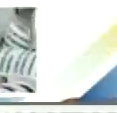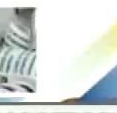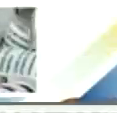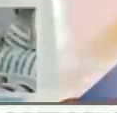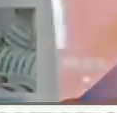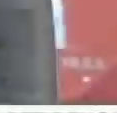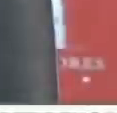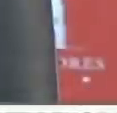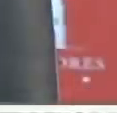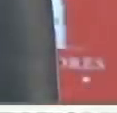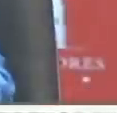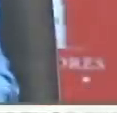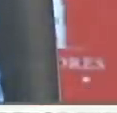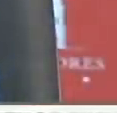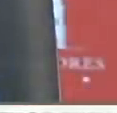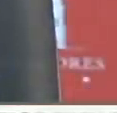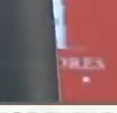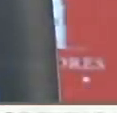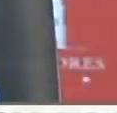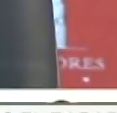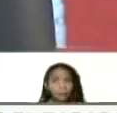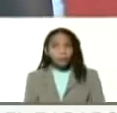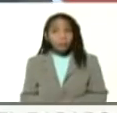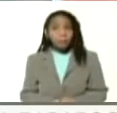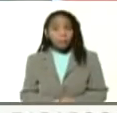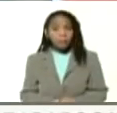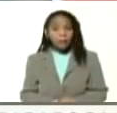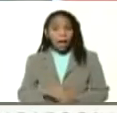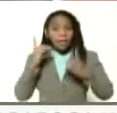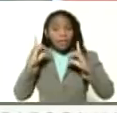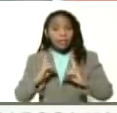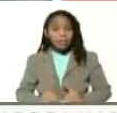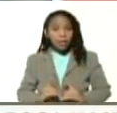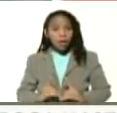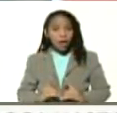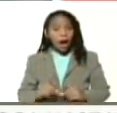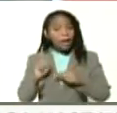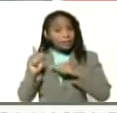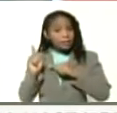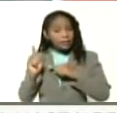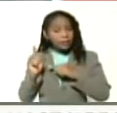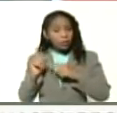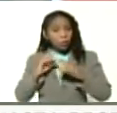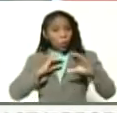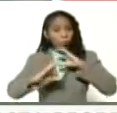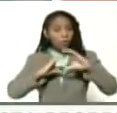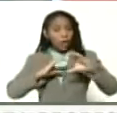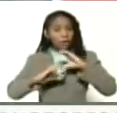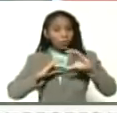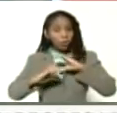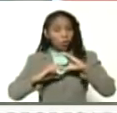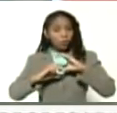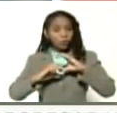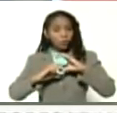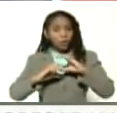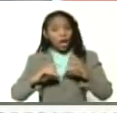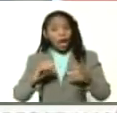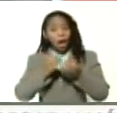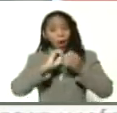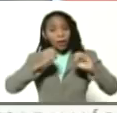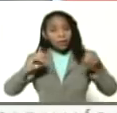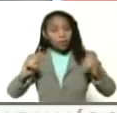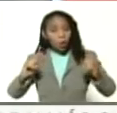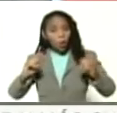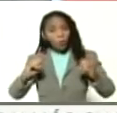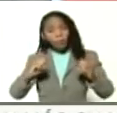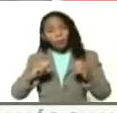los cuales Venezuela ha tenido acceso y por lo tanto, bueno, ha decidido y así lo ha comunicado a la Organización Panamericana